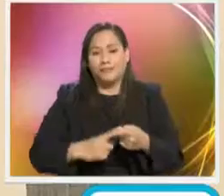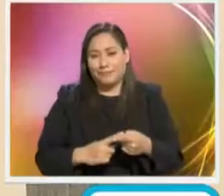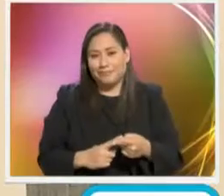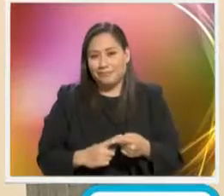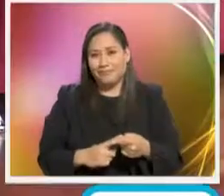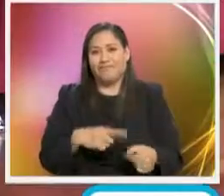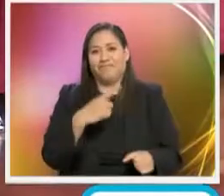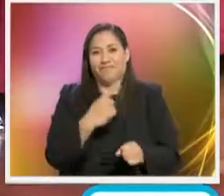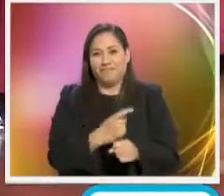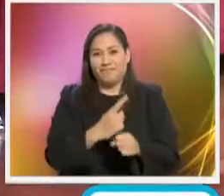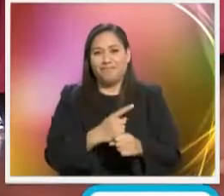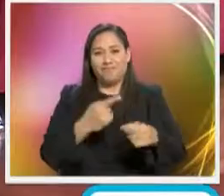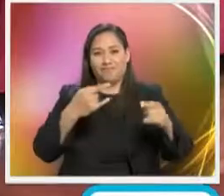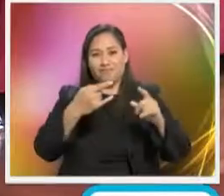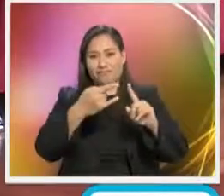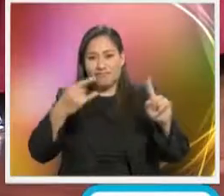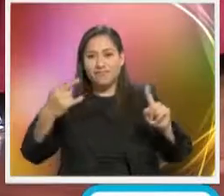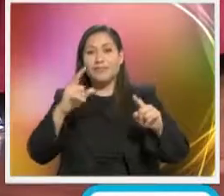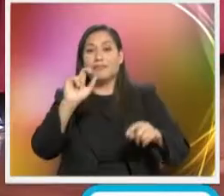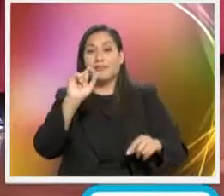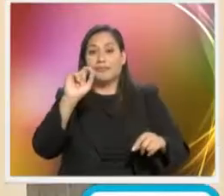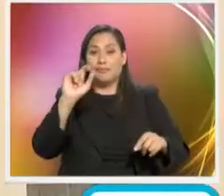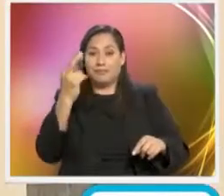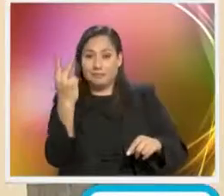en el primer set, que me decías